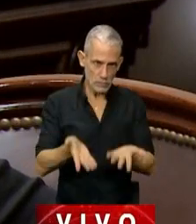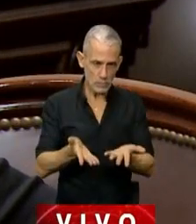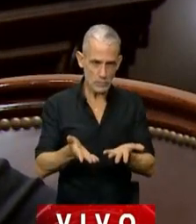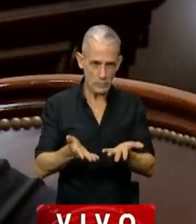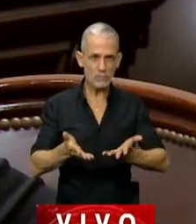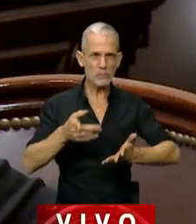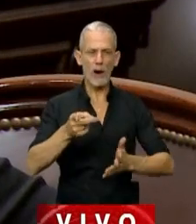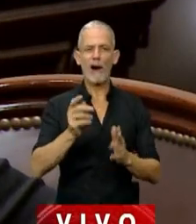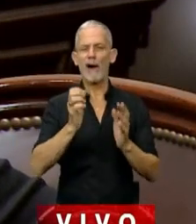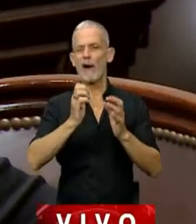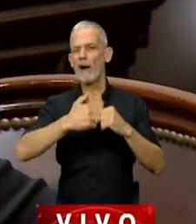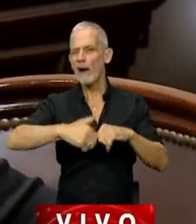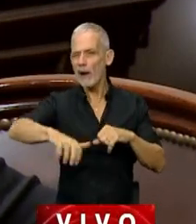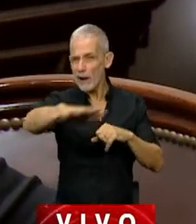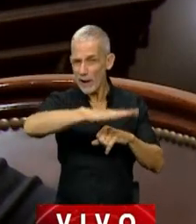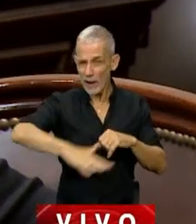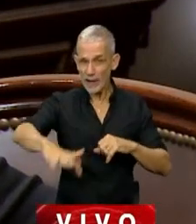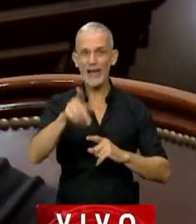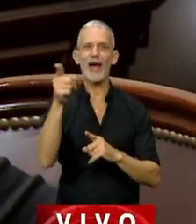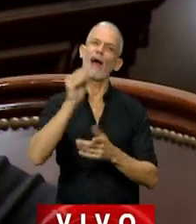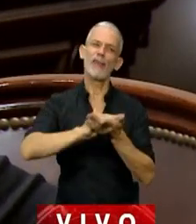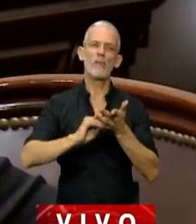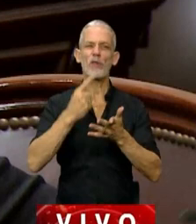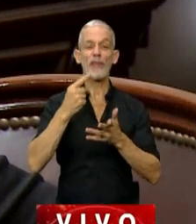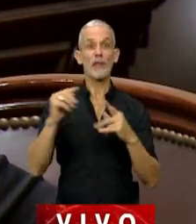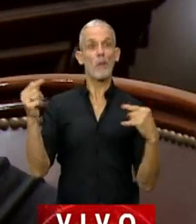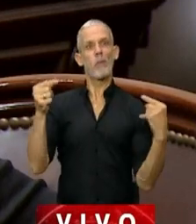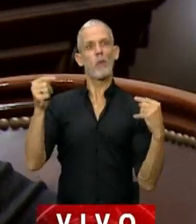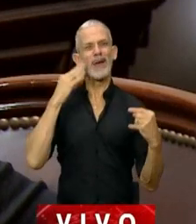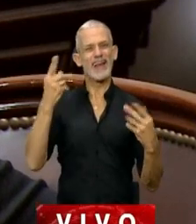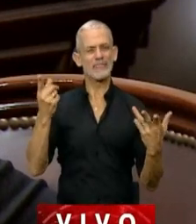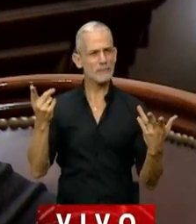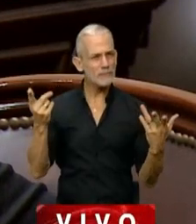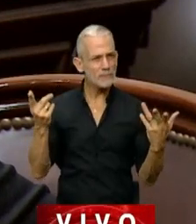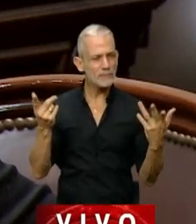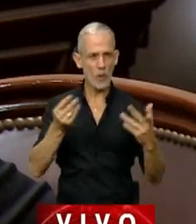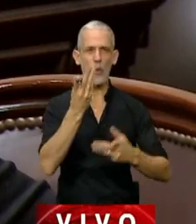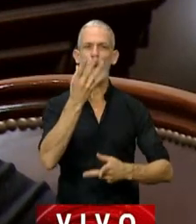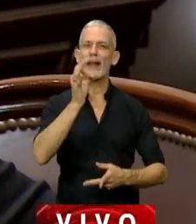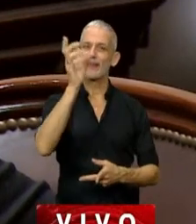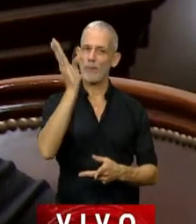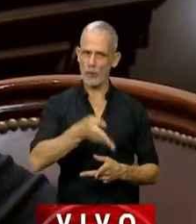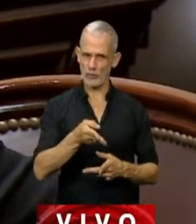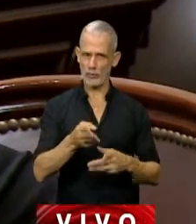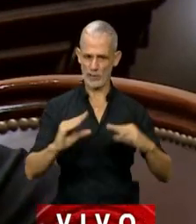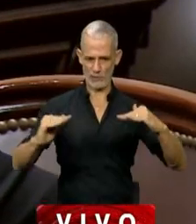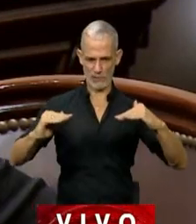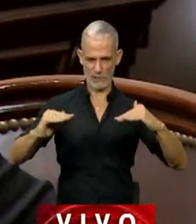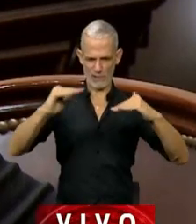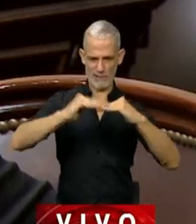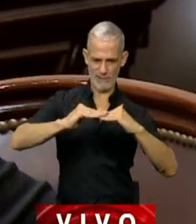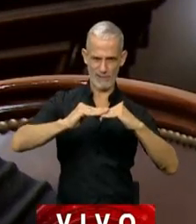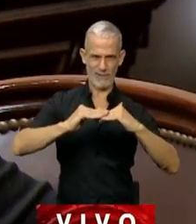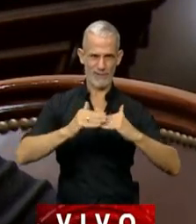que solapa con esa zona que ella denomina de conflicto en más de un 40%. ¿De qué